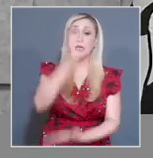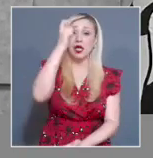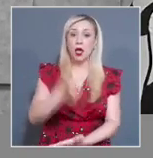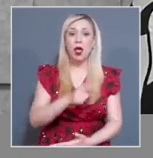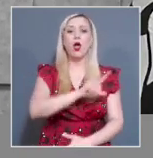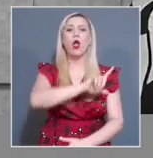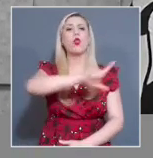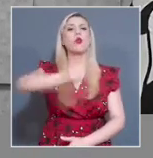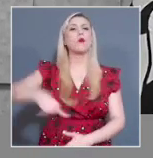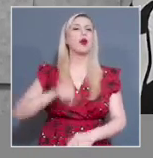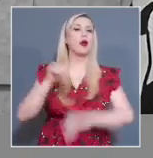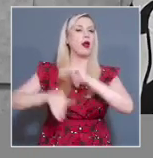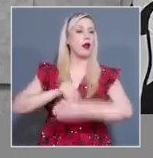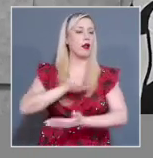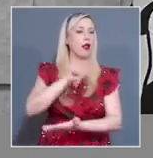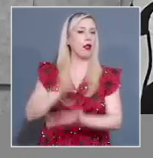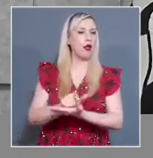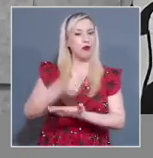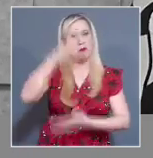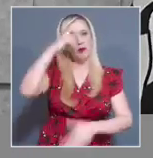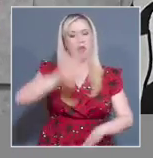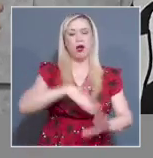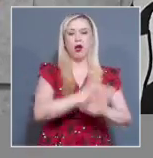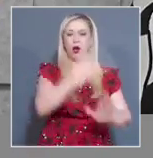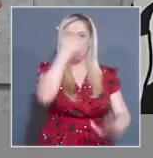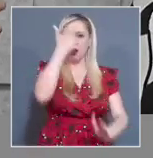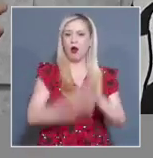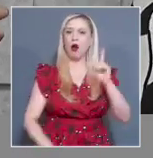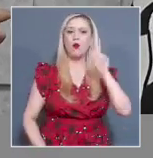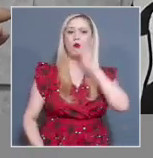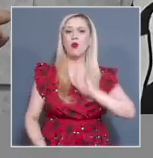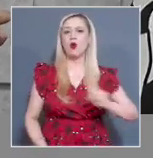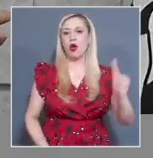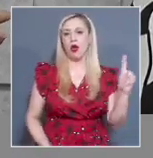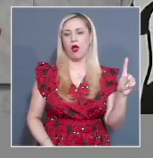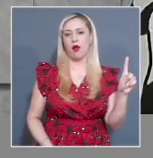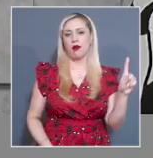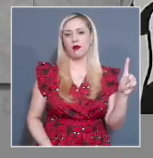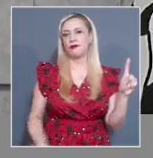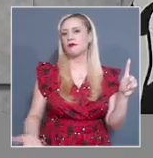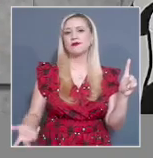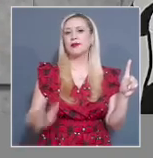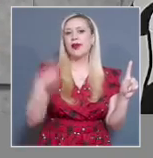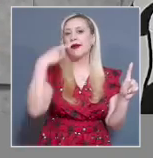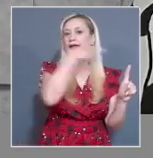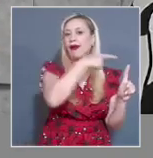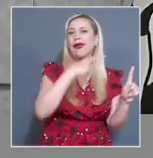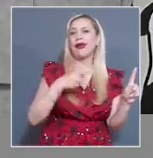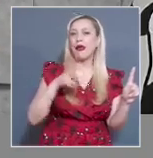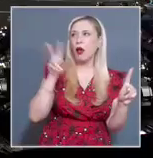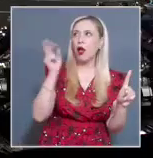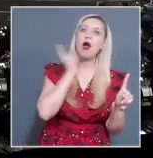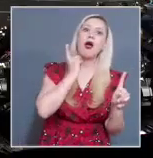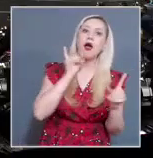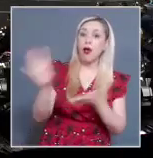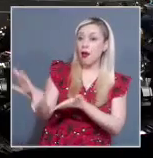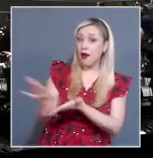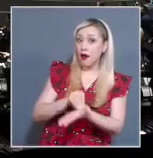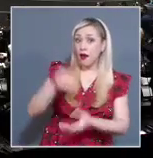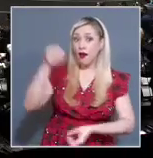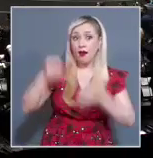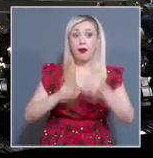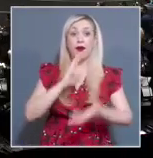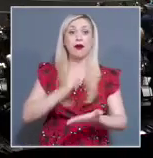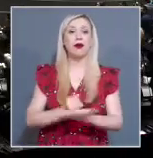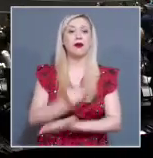política de género, que lo que hicieron más bien fue copiar las sentencias del tribunal y ya se quedaron atrasadas. Indicó que